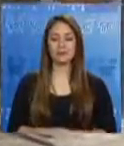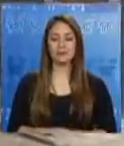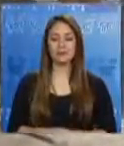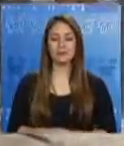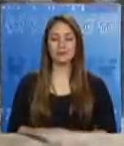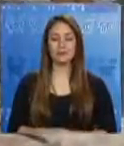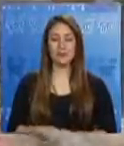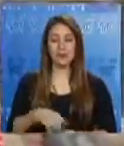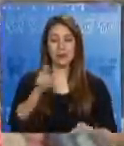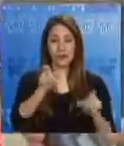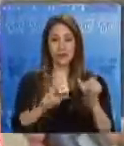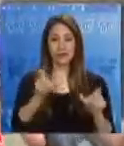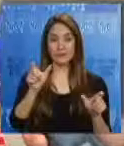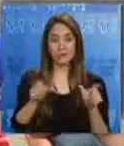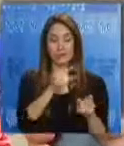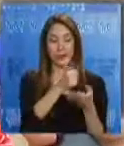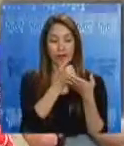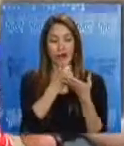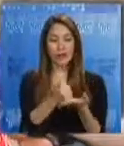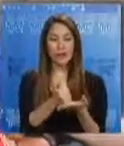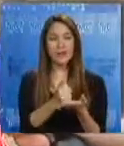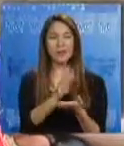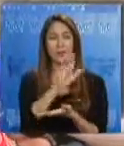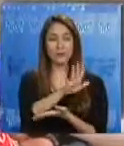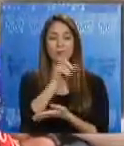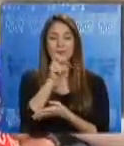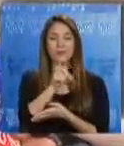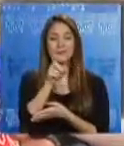A las personas que ahora te necesitan.